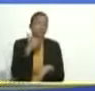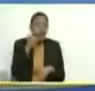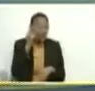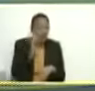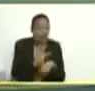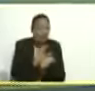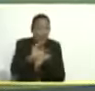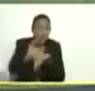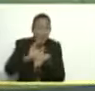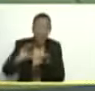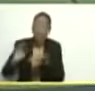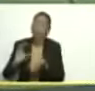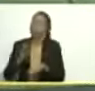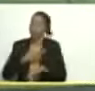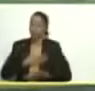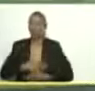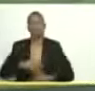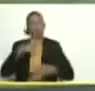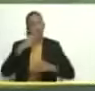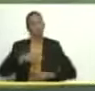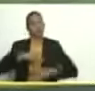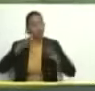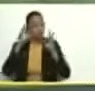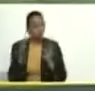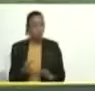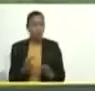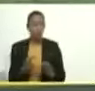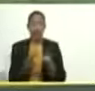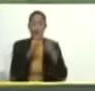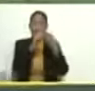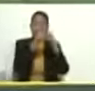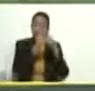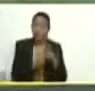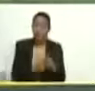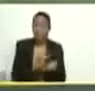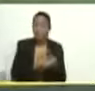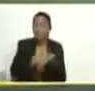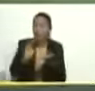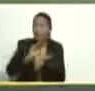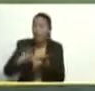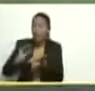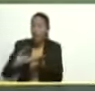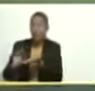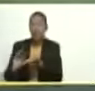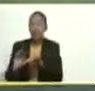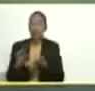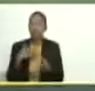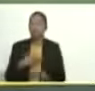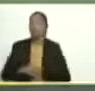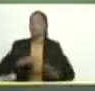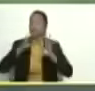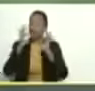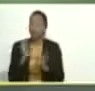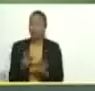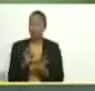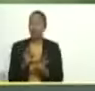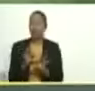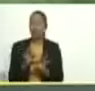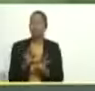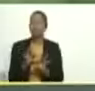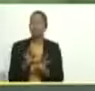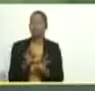Y estoy seguro que con los recursos que le vamos a dar, estoy seguro que esas